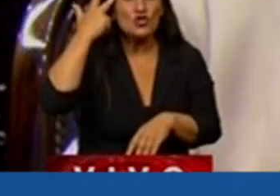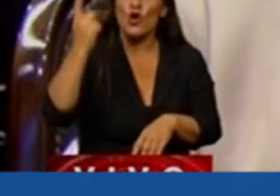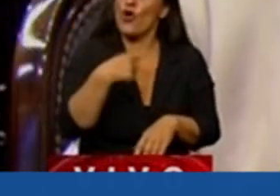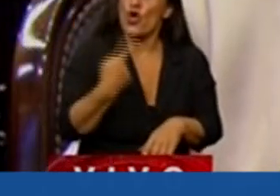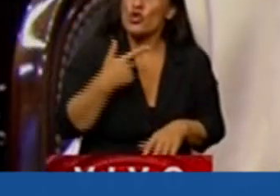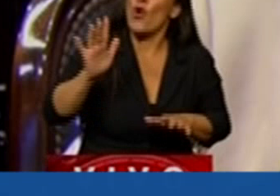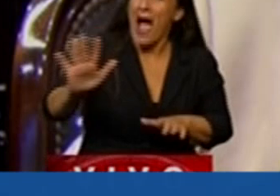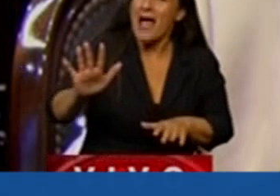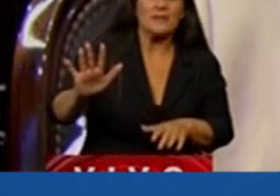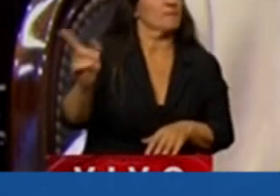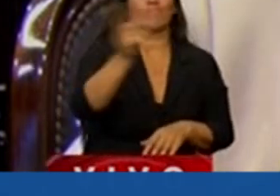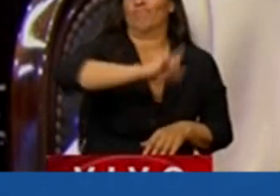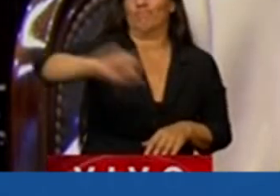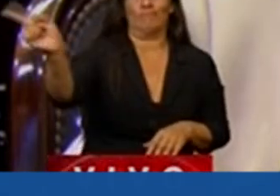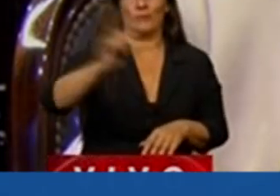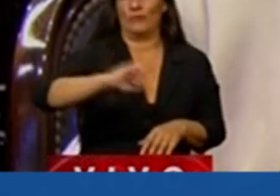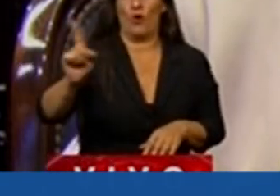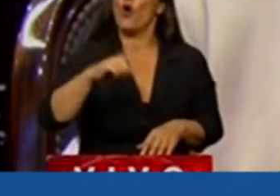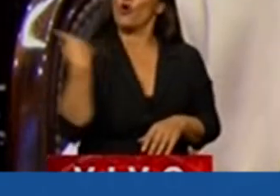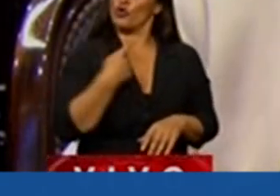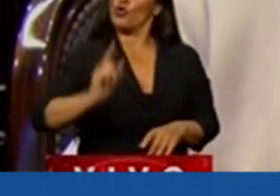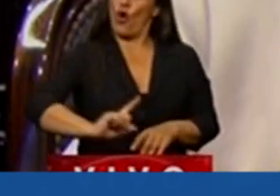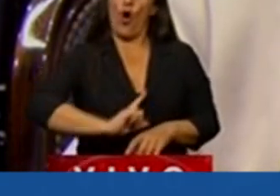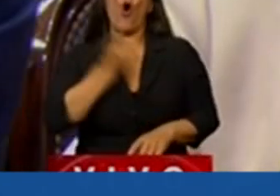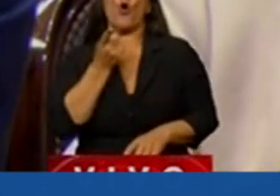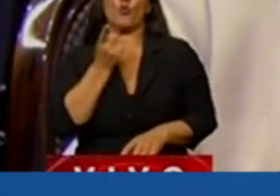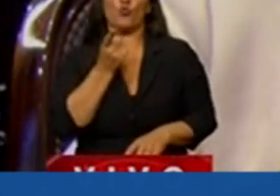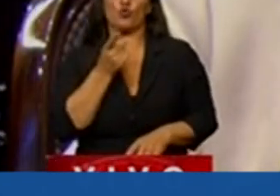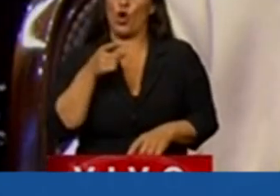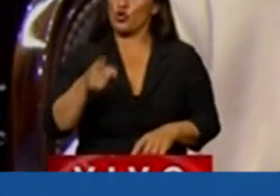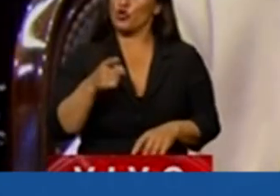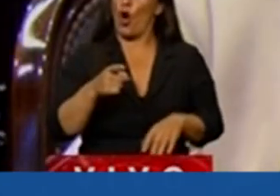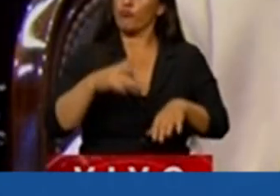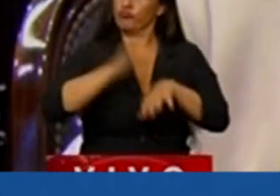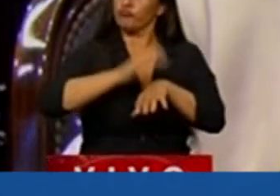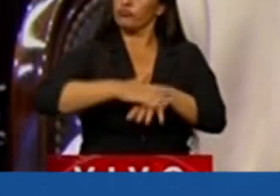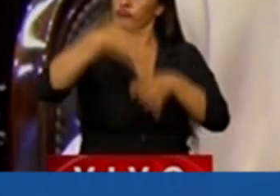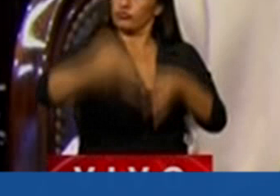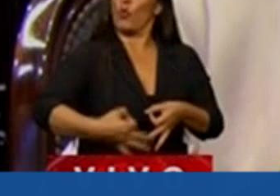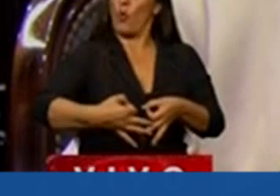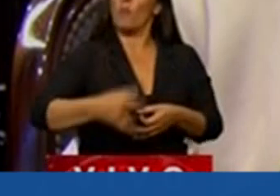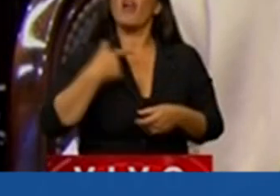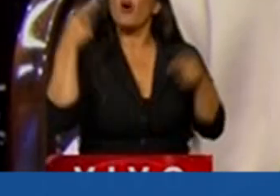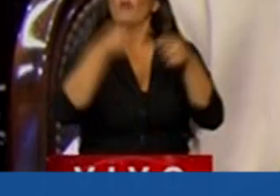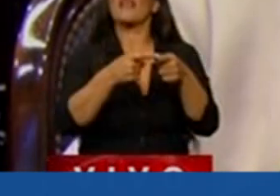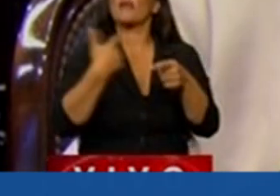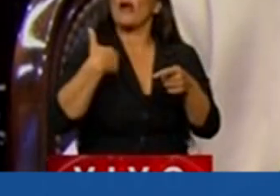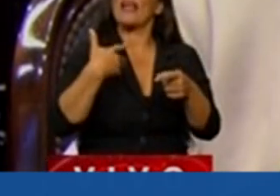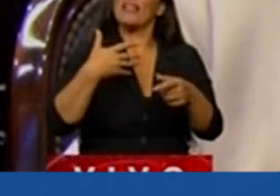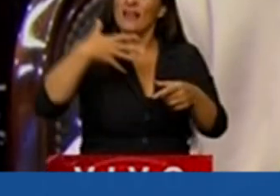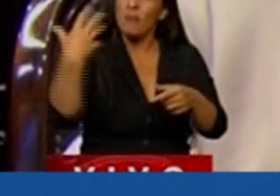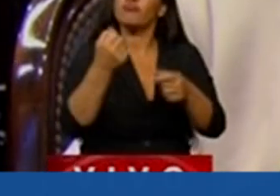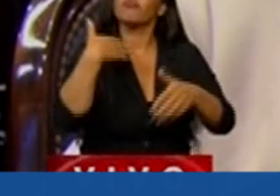intención hacer eso. Nosotros estamos orgullosos de haber construido un compromiso que nos permite pensar la recuperación de la Argentina a partir de